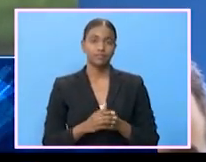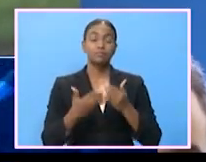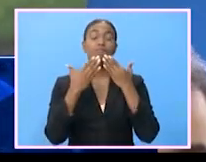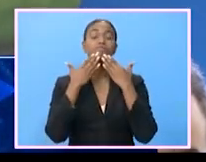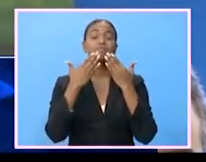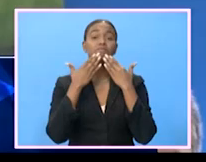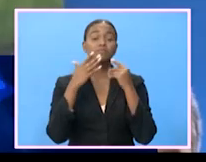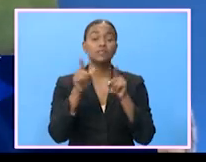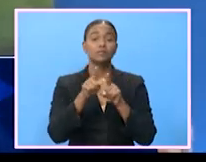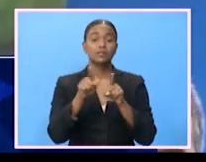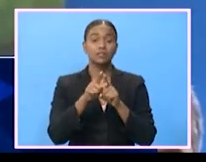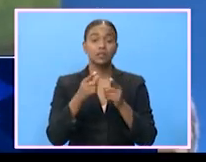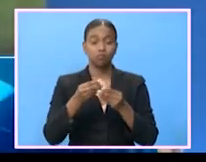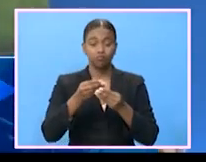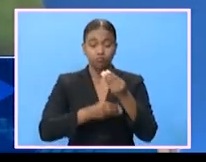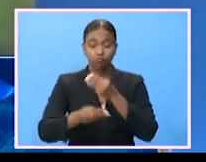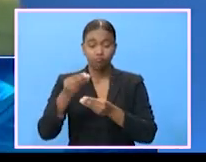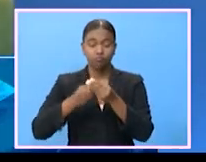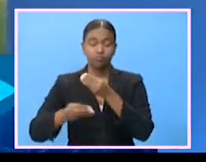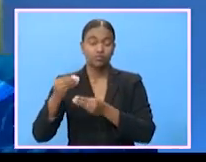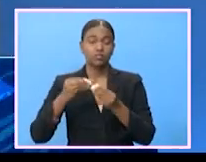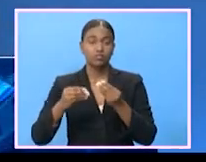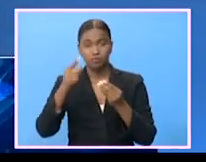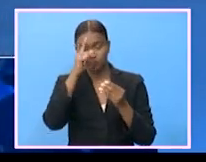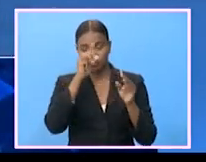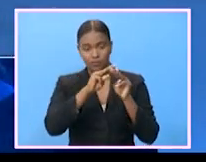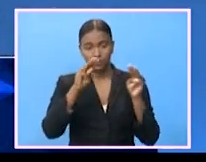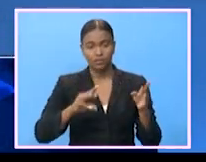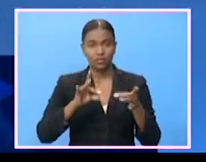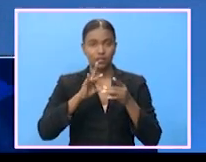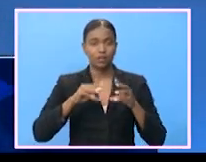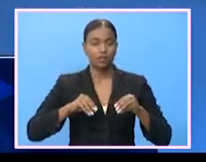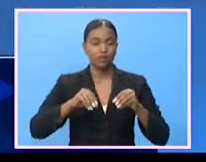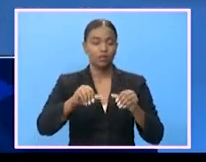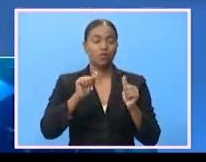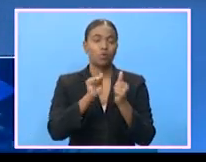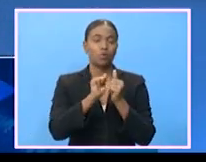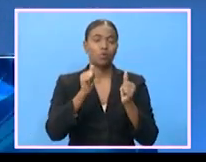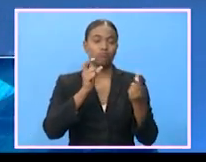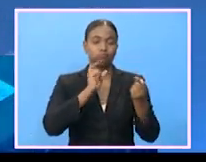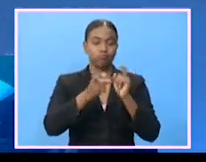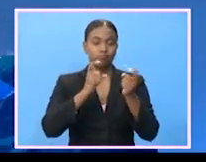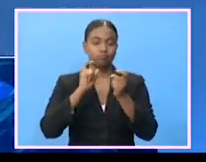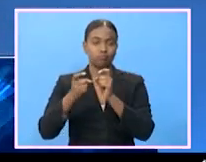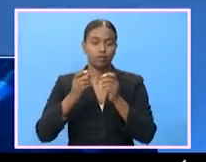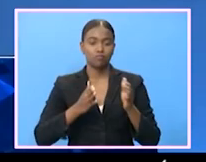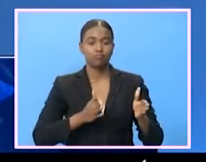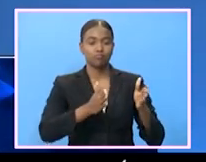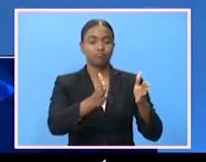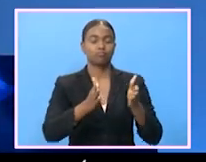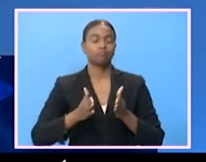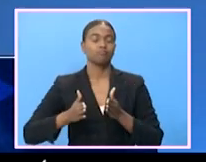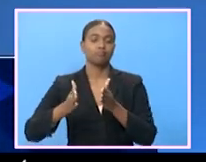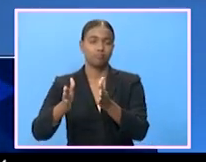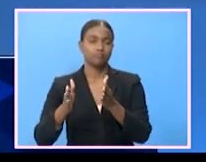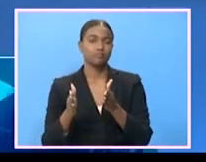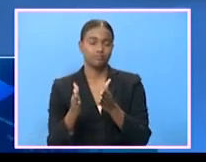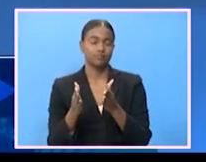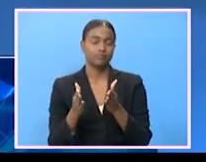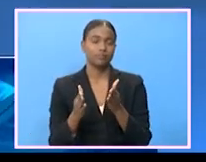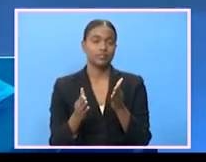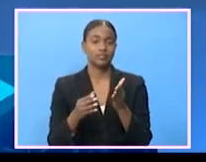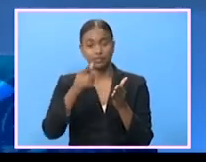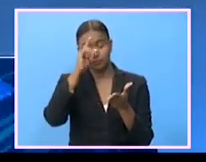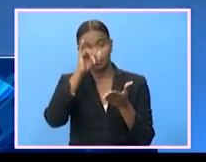Agradecemos a la intervención del Ministerio de Agricultura en los arreglos de caminos interparcelarios, lo